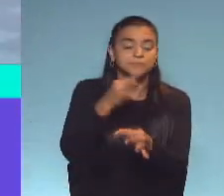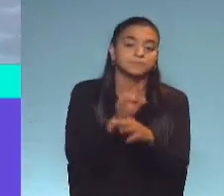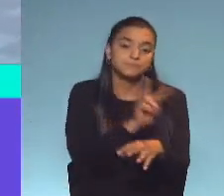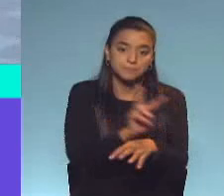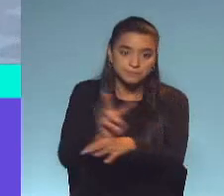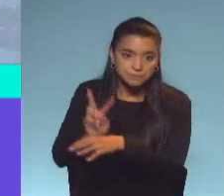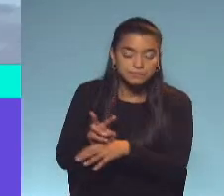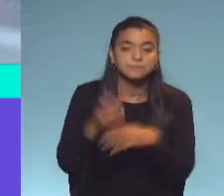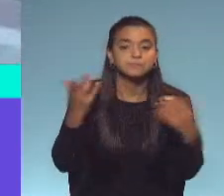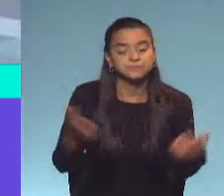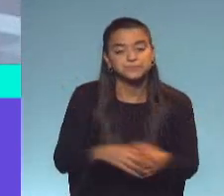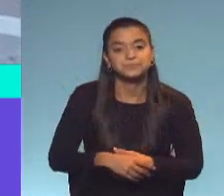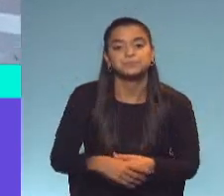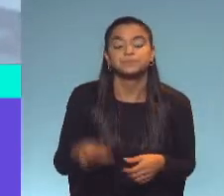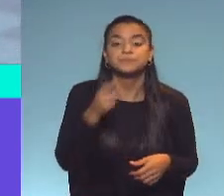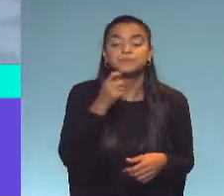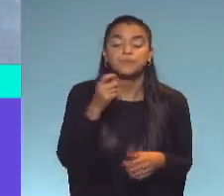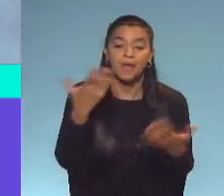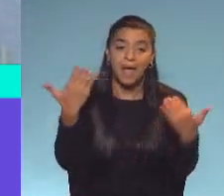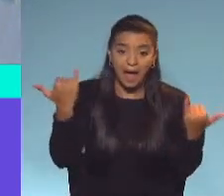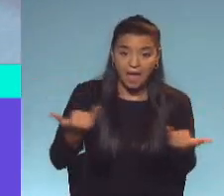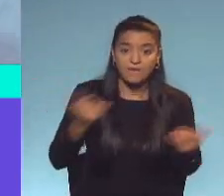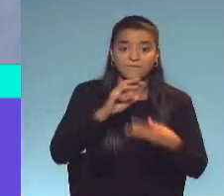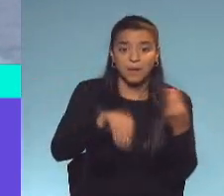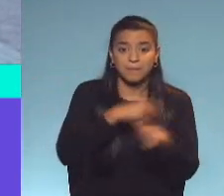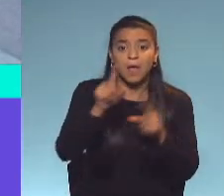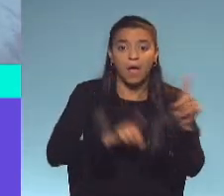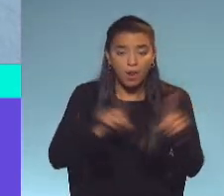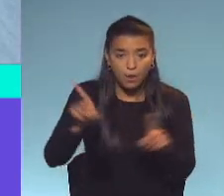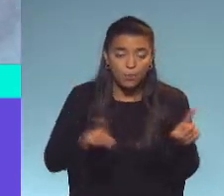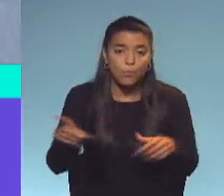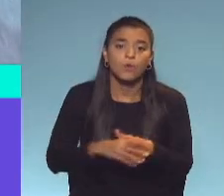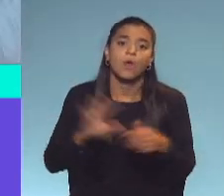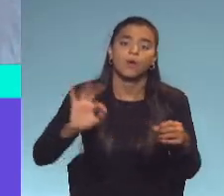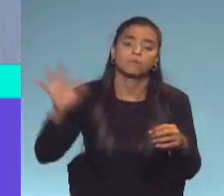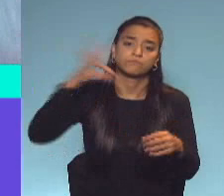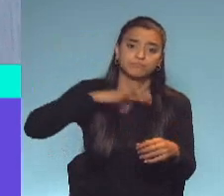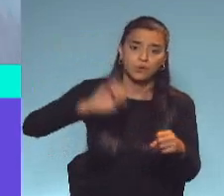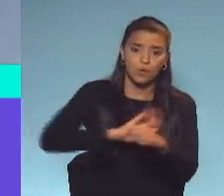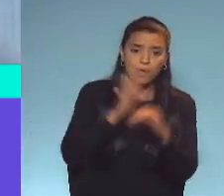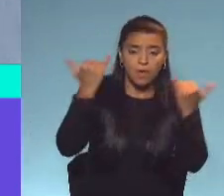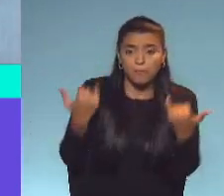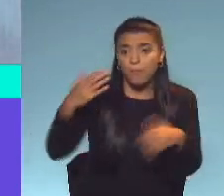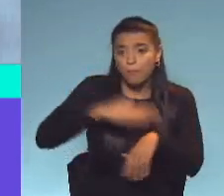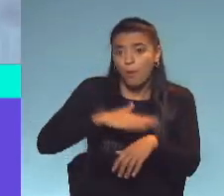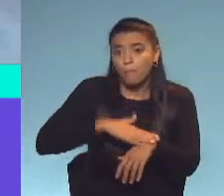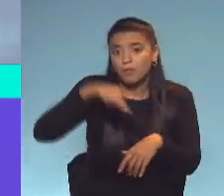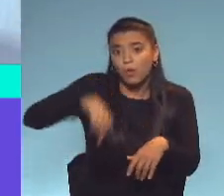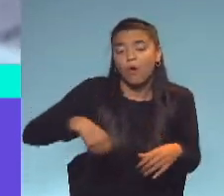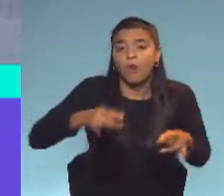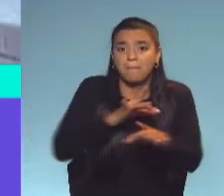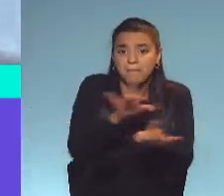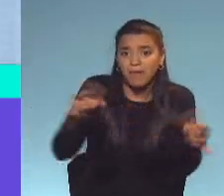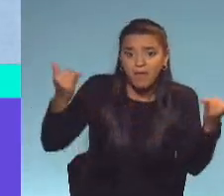cuidado, por lo que si bien hubo familias que tuvieron COVID, porque estamos en un momento de pandemia y es